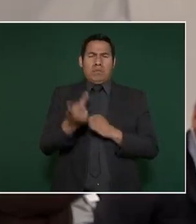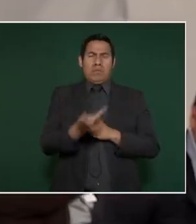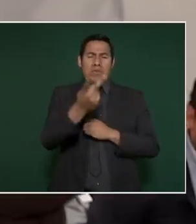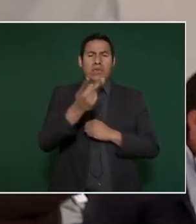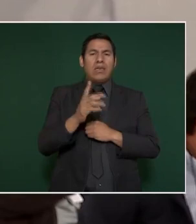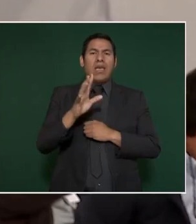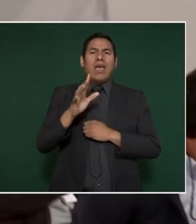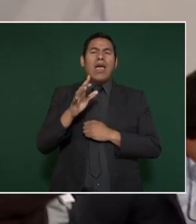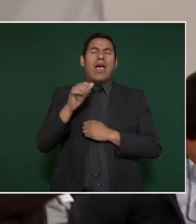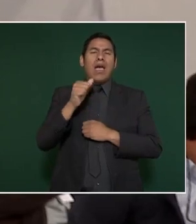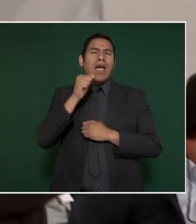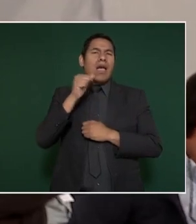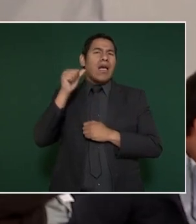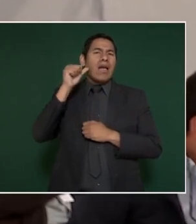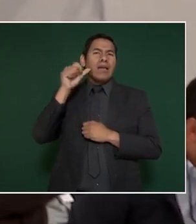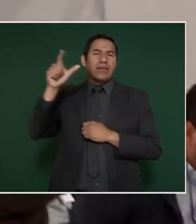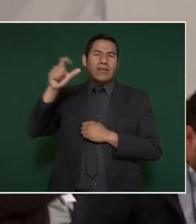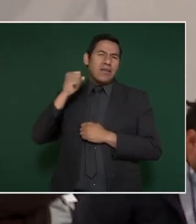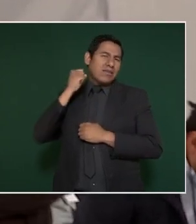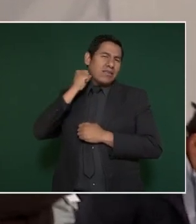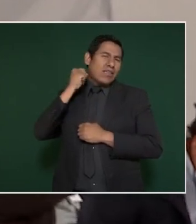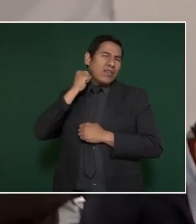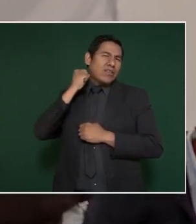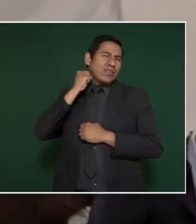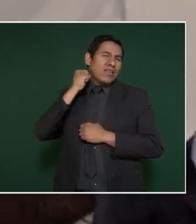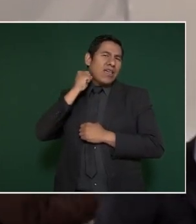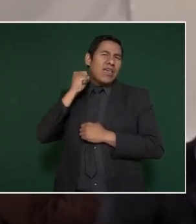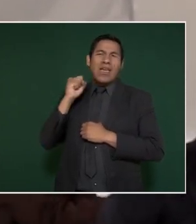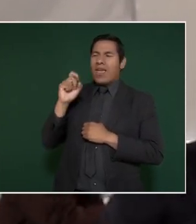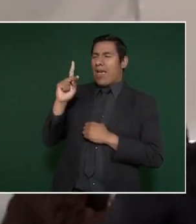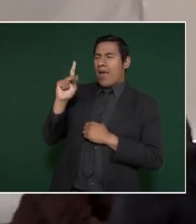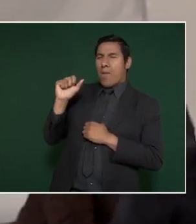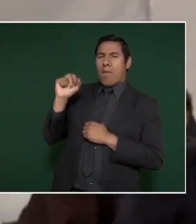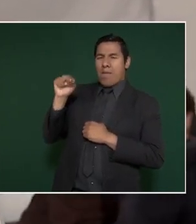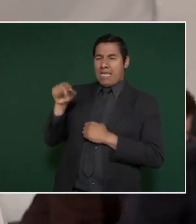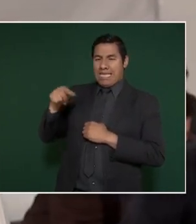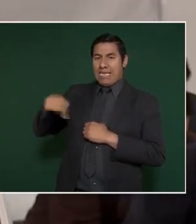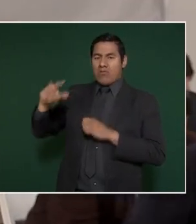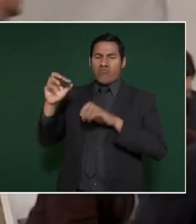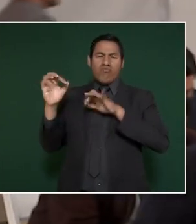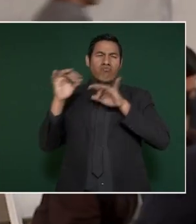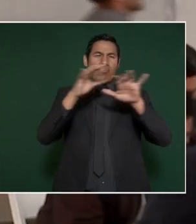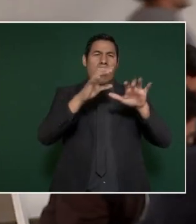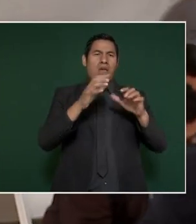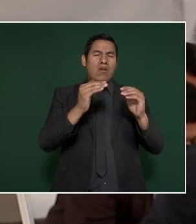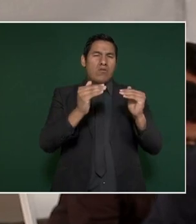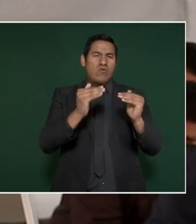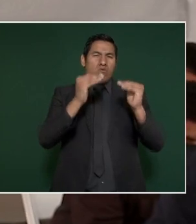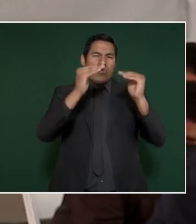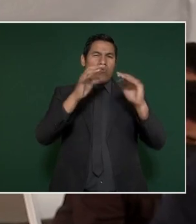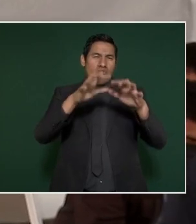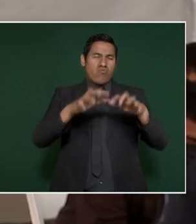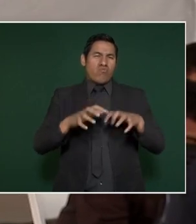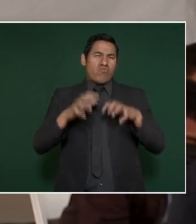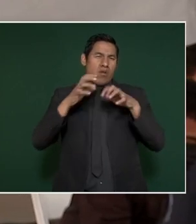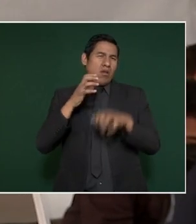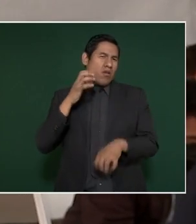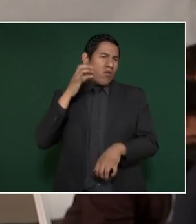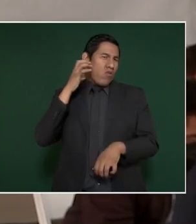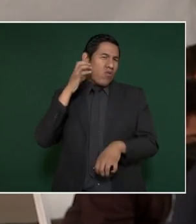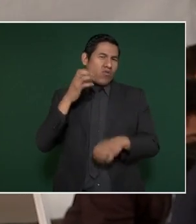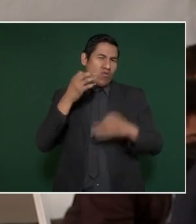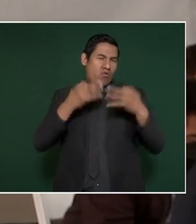de ayer senadores del partido Acción Nacional acudieron a la suprema corte para presentar un recurso